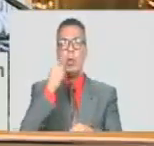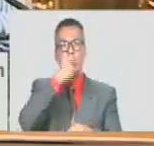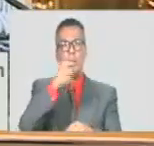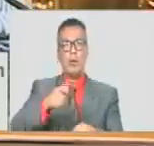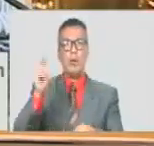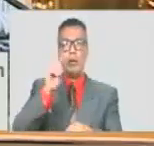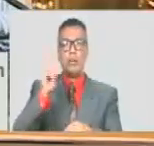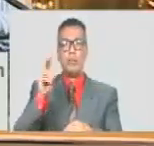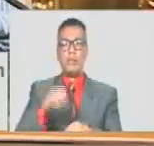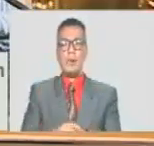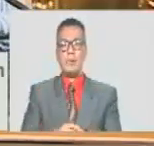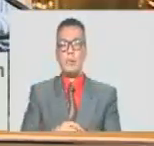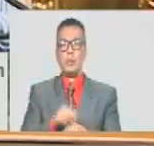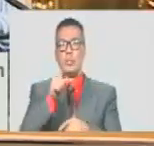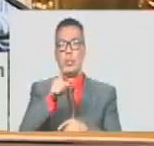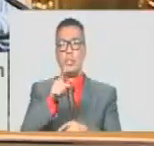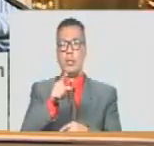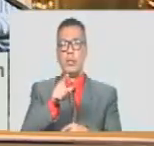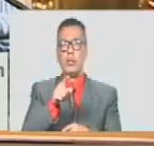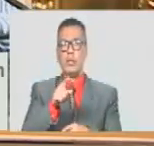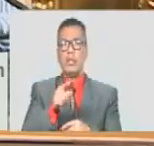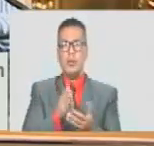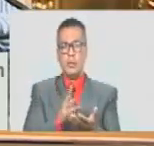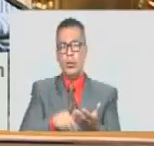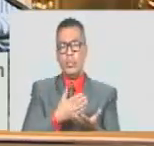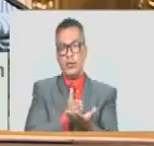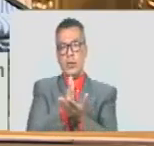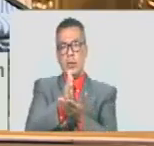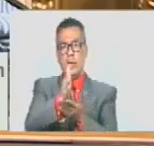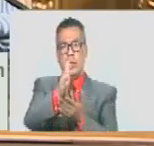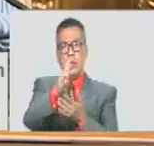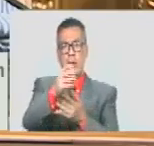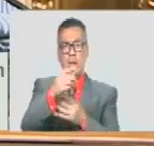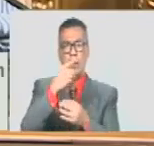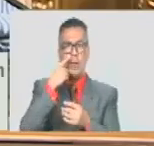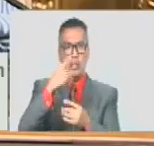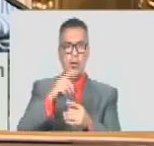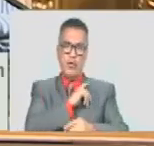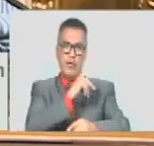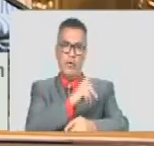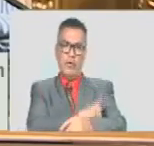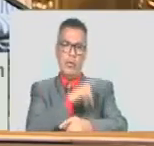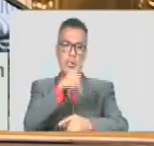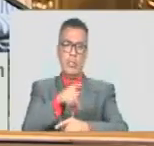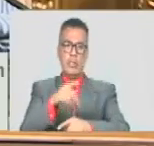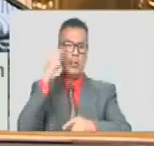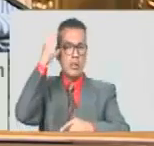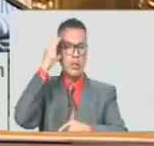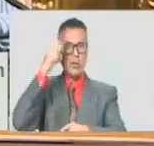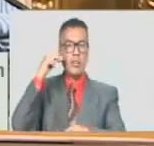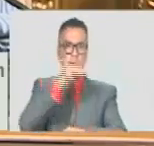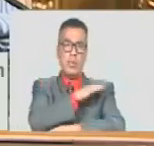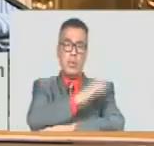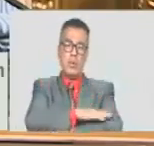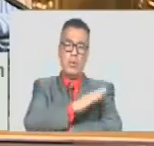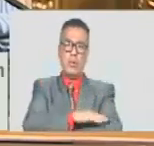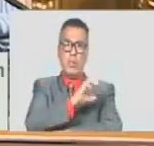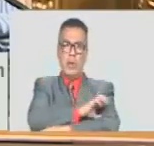pueblo venezolano, con la finalidad de continuar su legado y fortalecer la conciencia, la moral y la